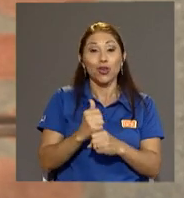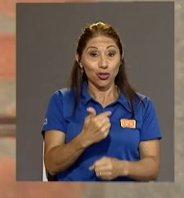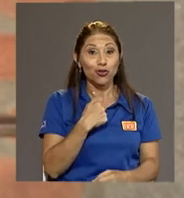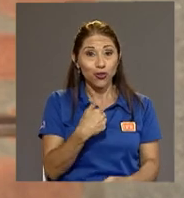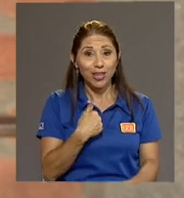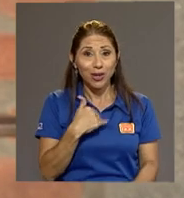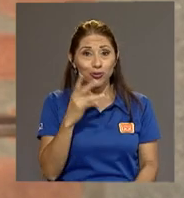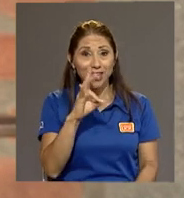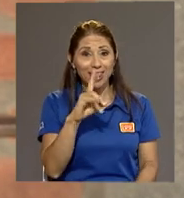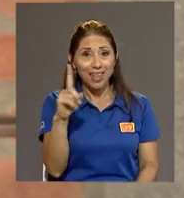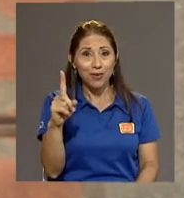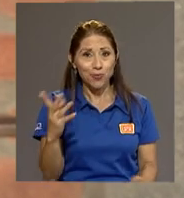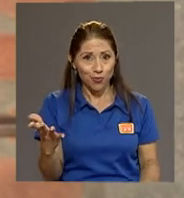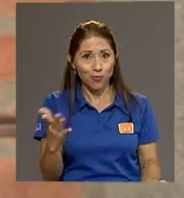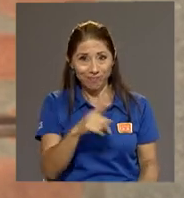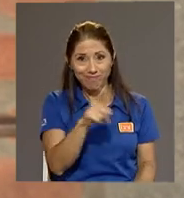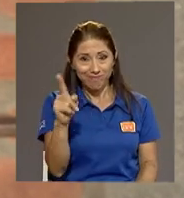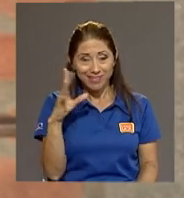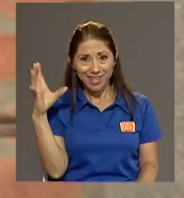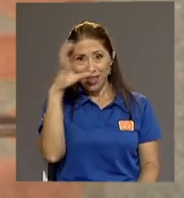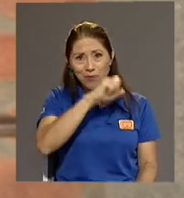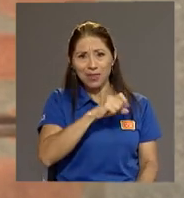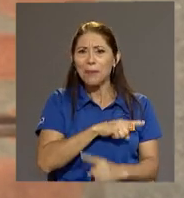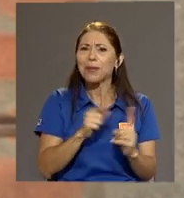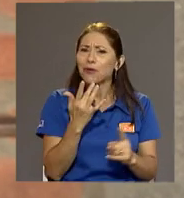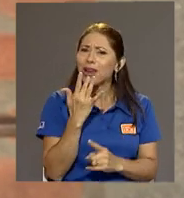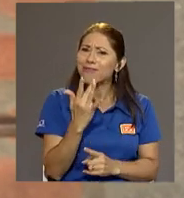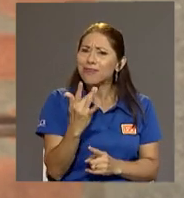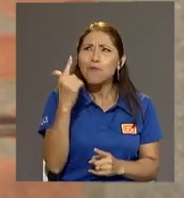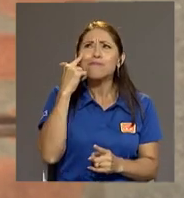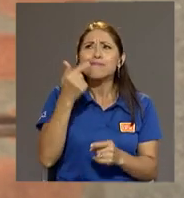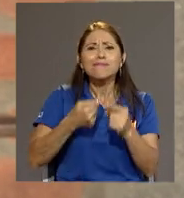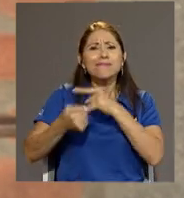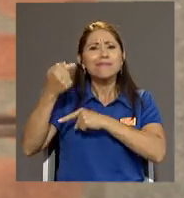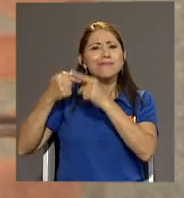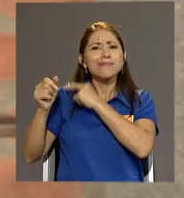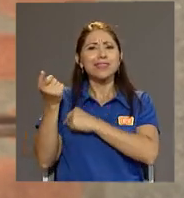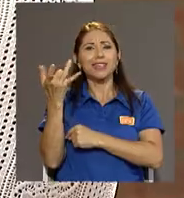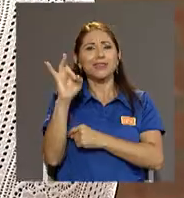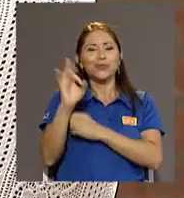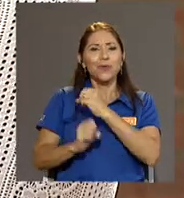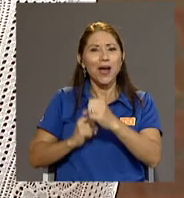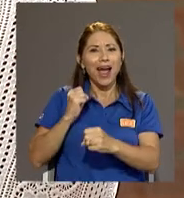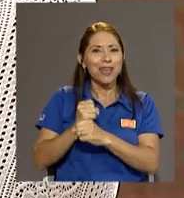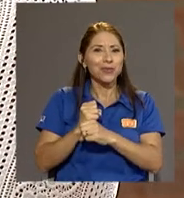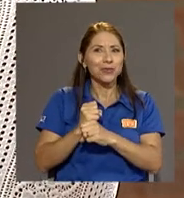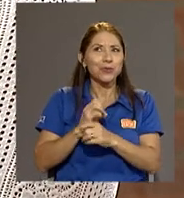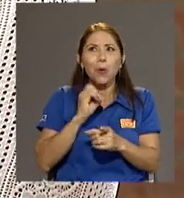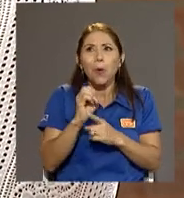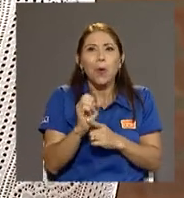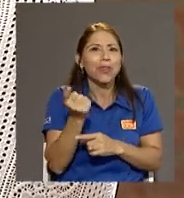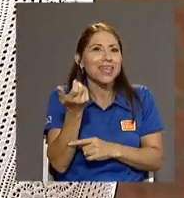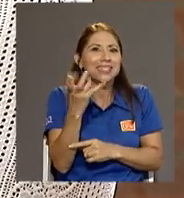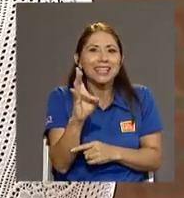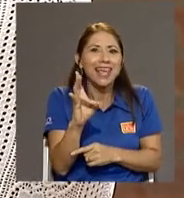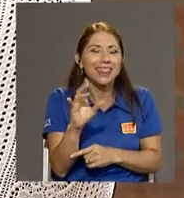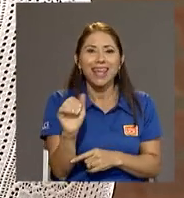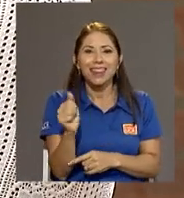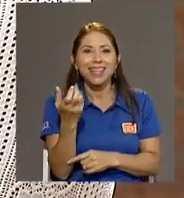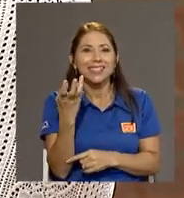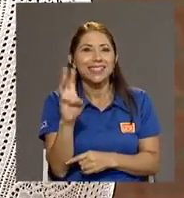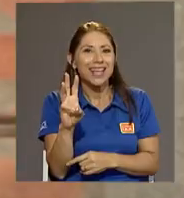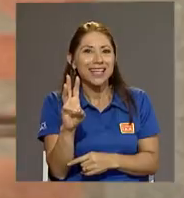71, como se me nota, qué rico sería tener 18 años y, o 17 o 16 y